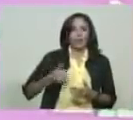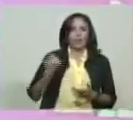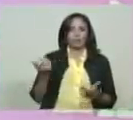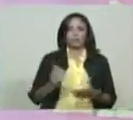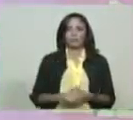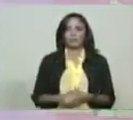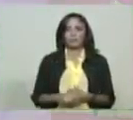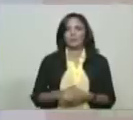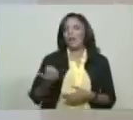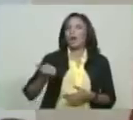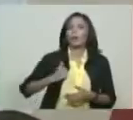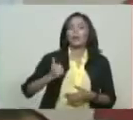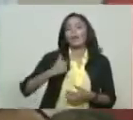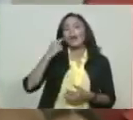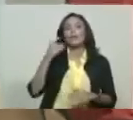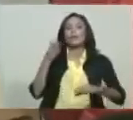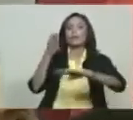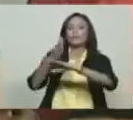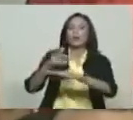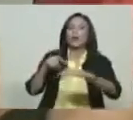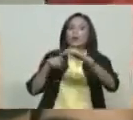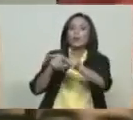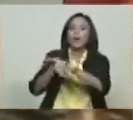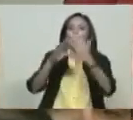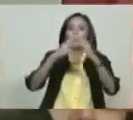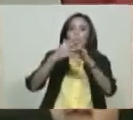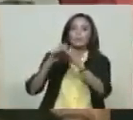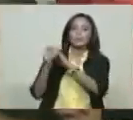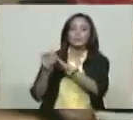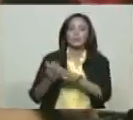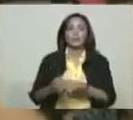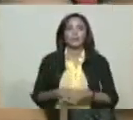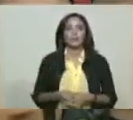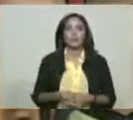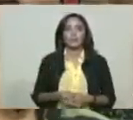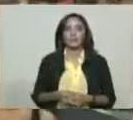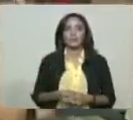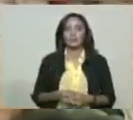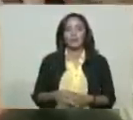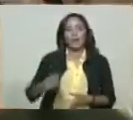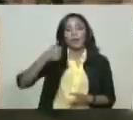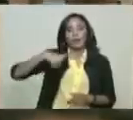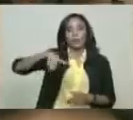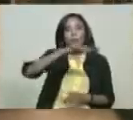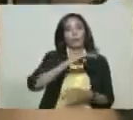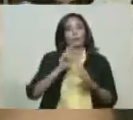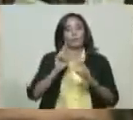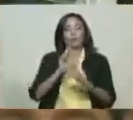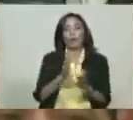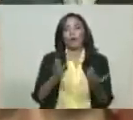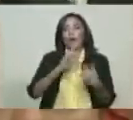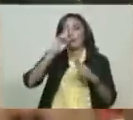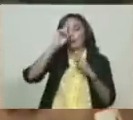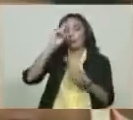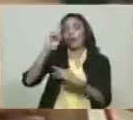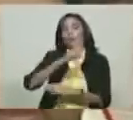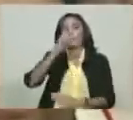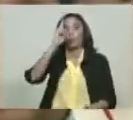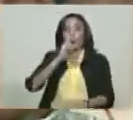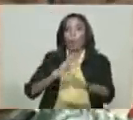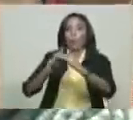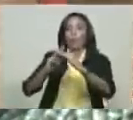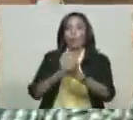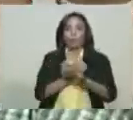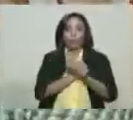a cualquier esquina de Venezuela, a cualquier barrio, y el pueblo lo recibe con respeto, con cariño, con honor,